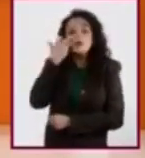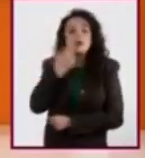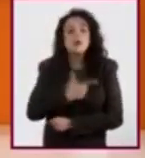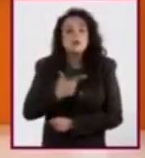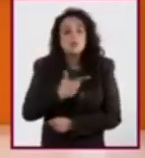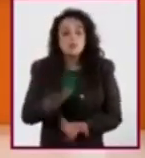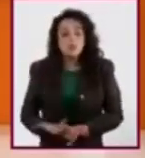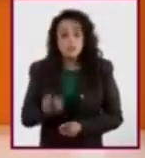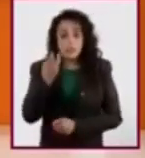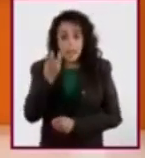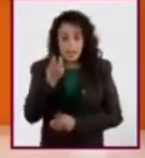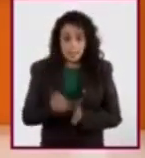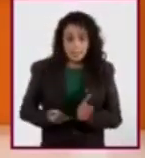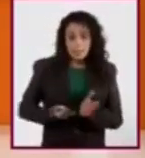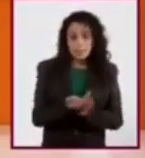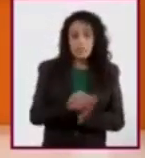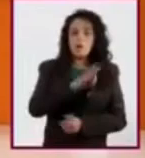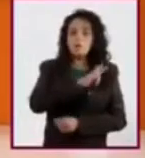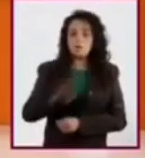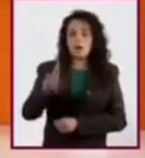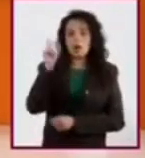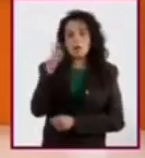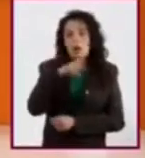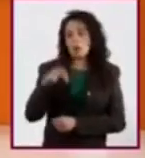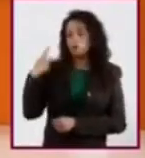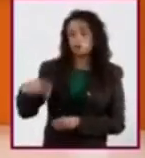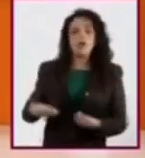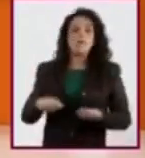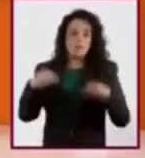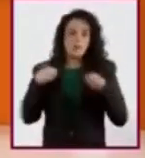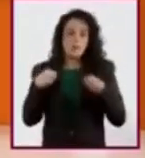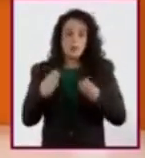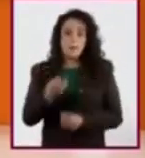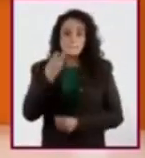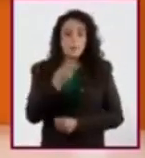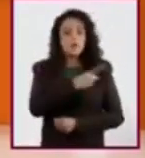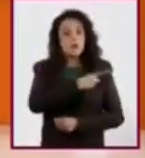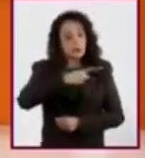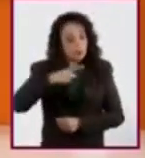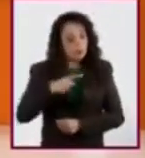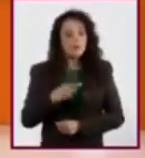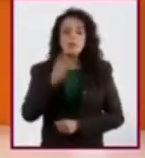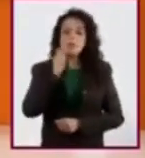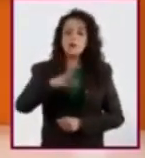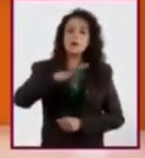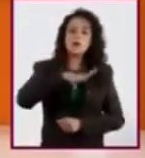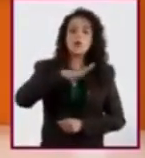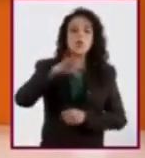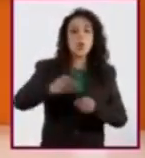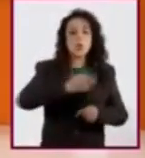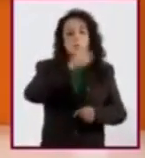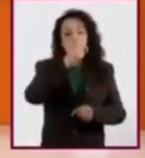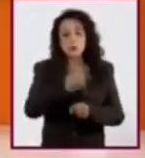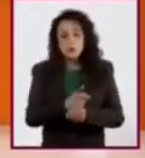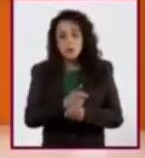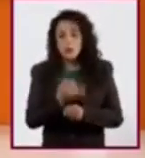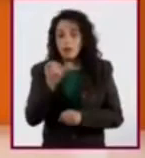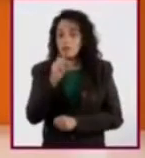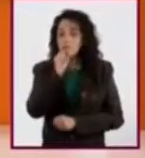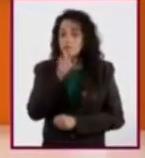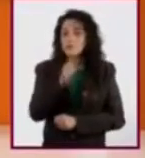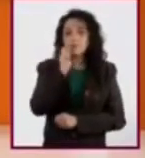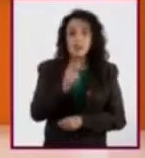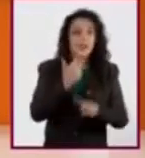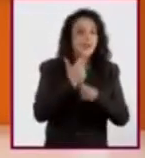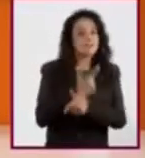decisiones repercutirán en su vida. Por lo tanto, para ello deben tener las condiciones, oportunidades y, por supuesto,